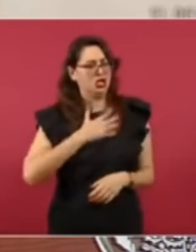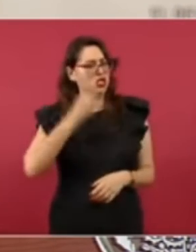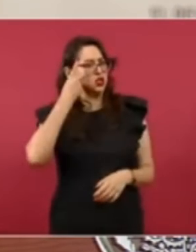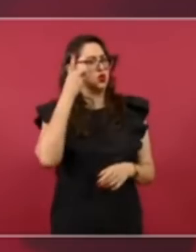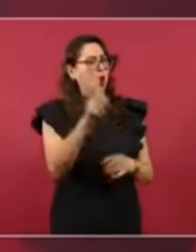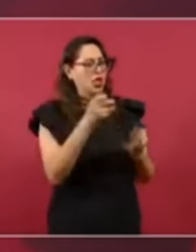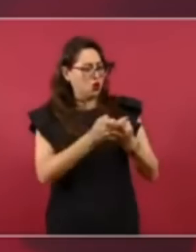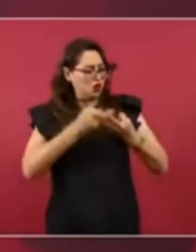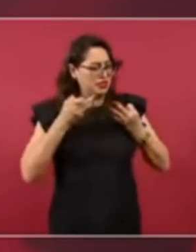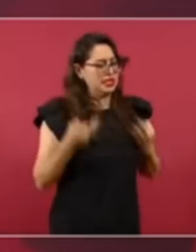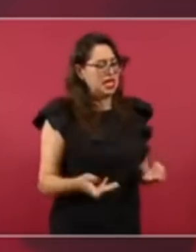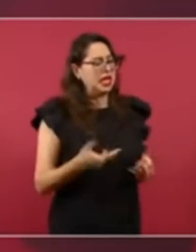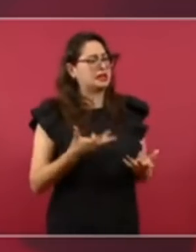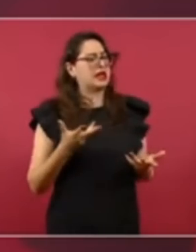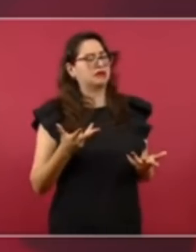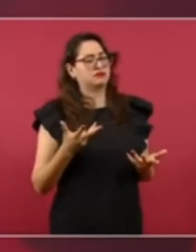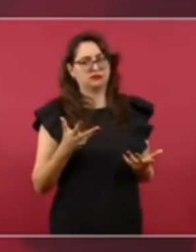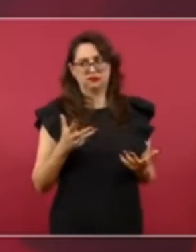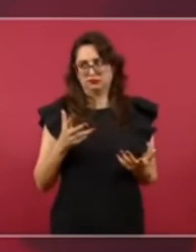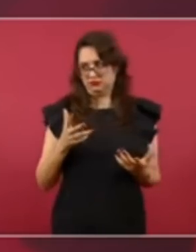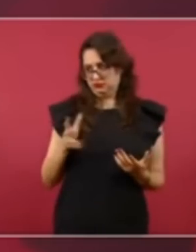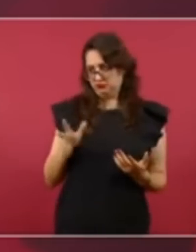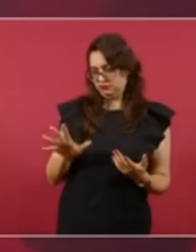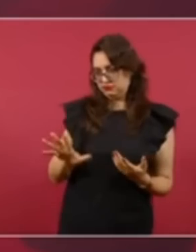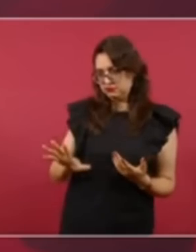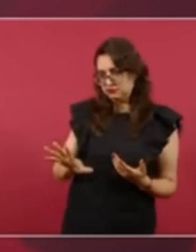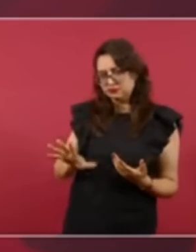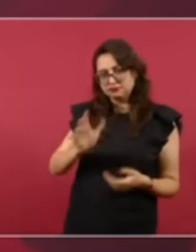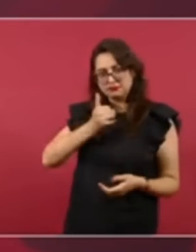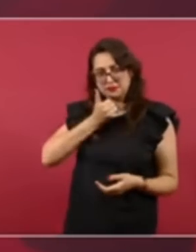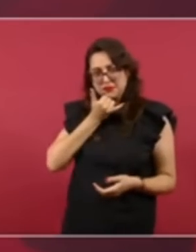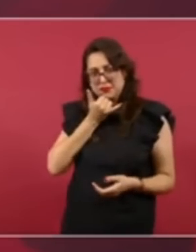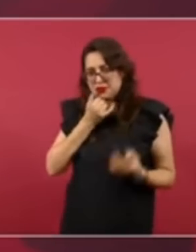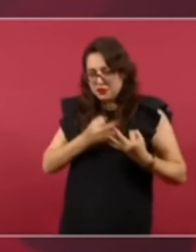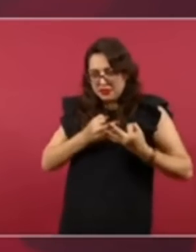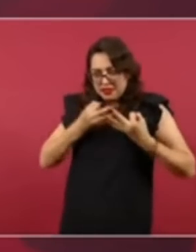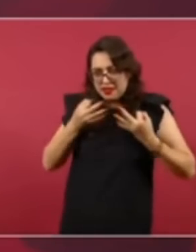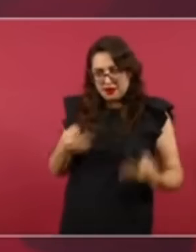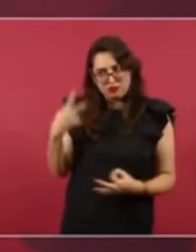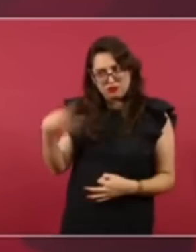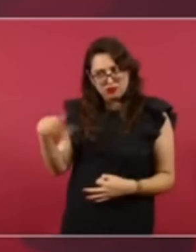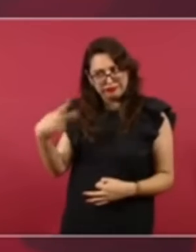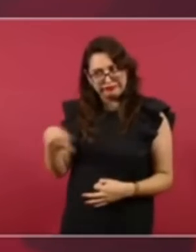Y ahora sí ya apareció, ¿no?, la verdadera